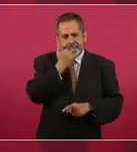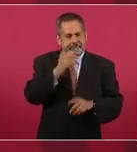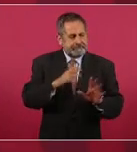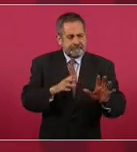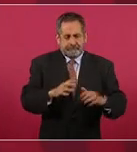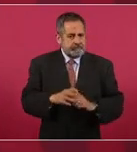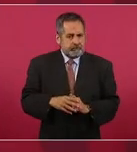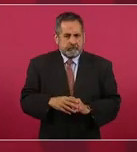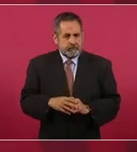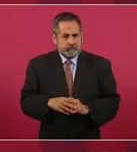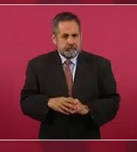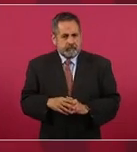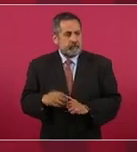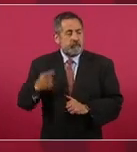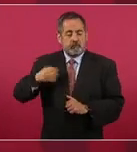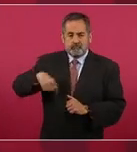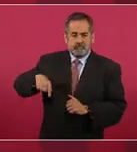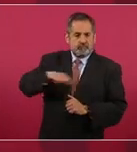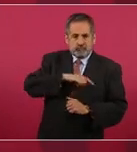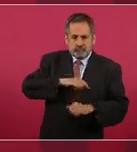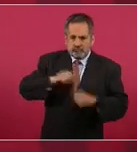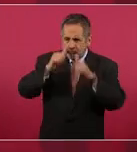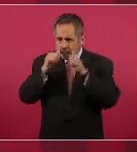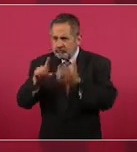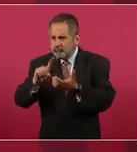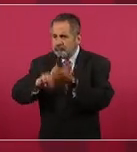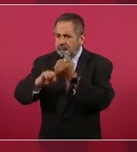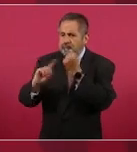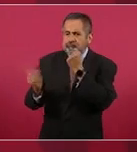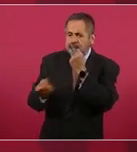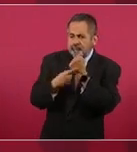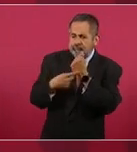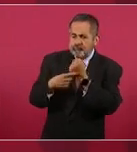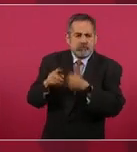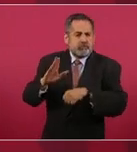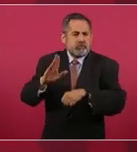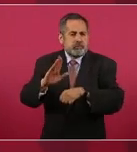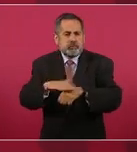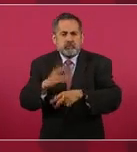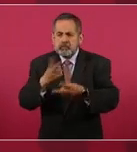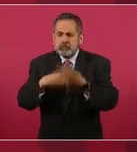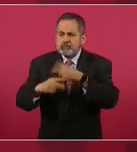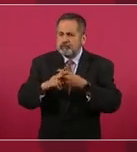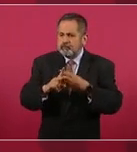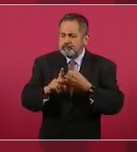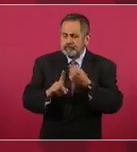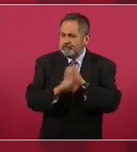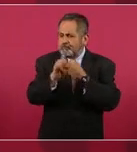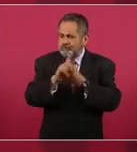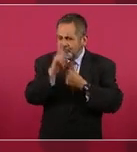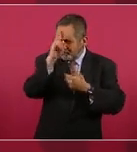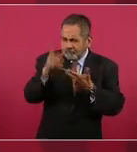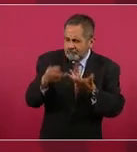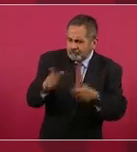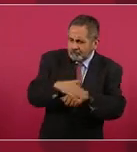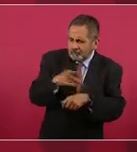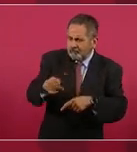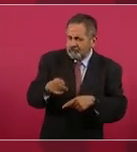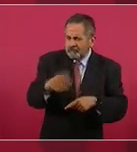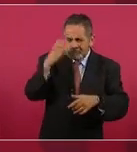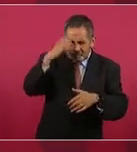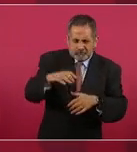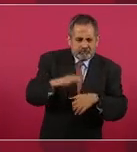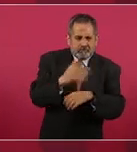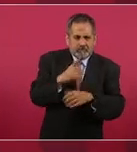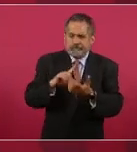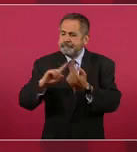Nosotros lo que estamos atendiendo son las causas de la violencia. No se hacía así.